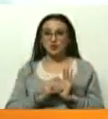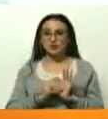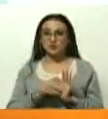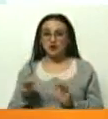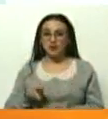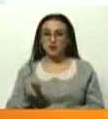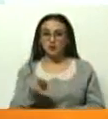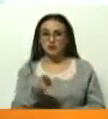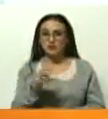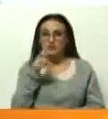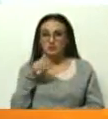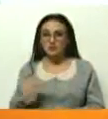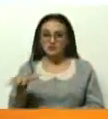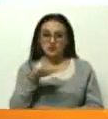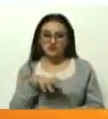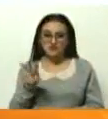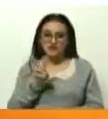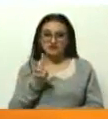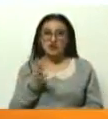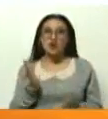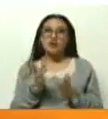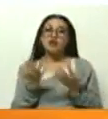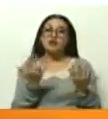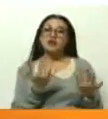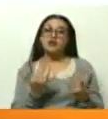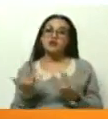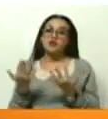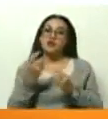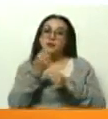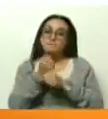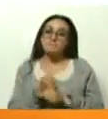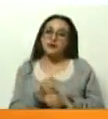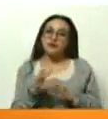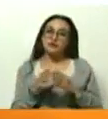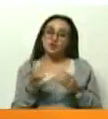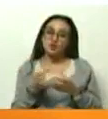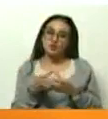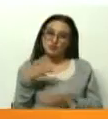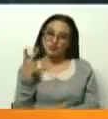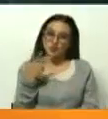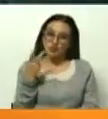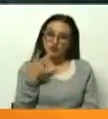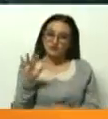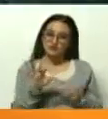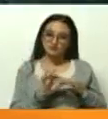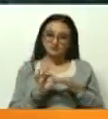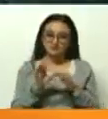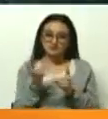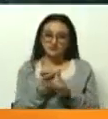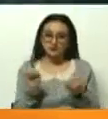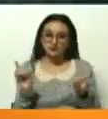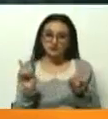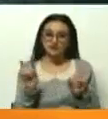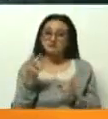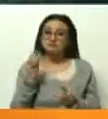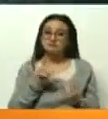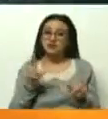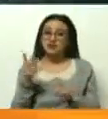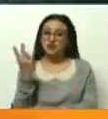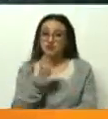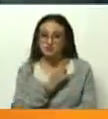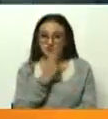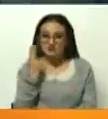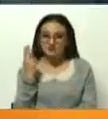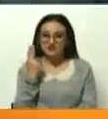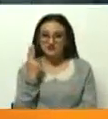ruta a la cual el pueblo venezolano tanto está anhelando y esperando por parte de toda la clase política, y la Alianza Democrática se compromete de